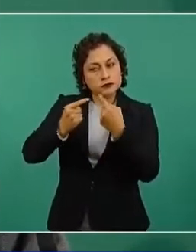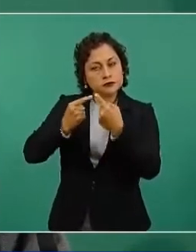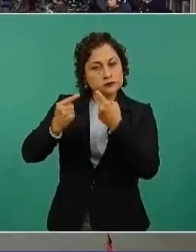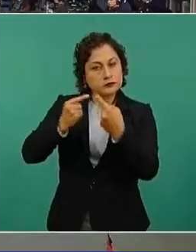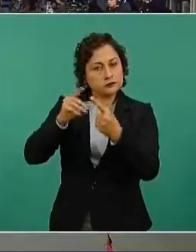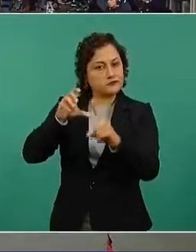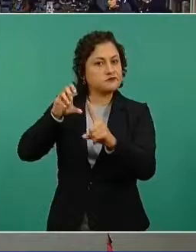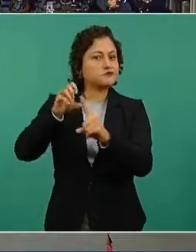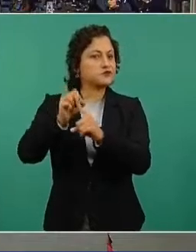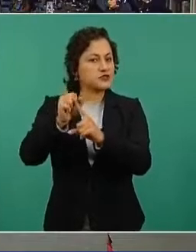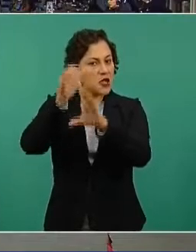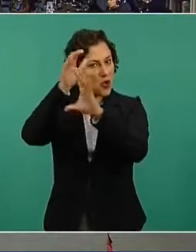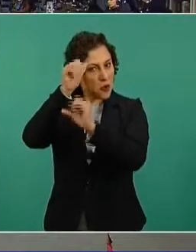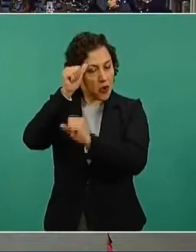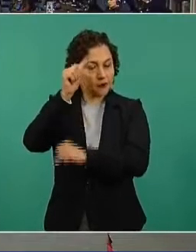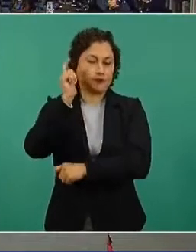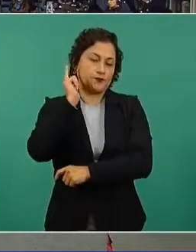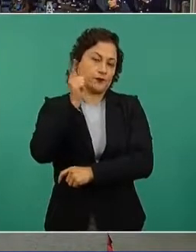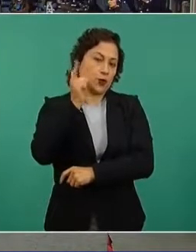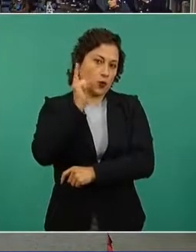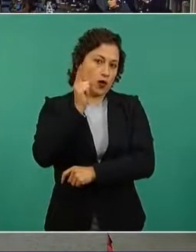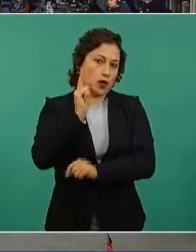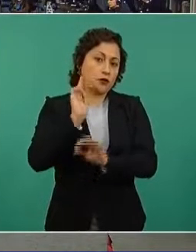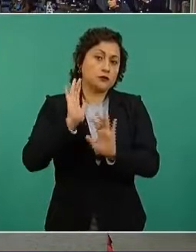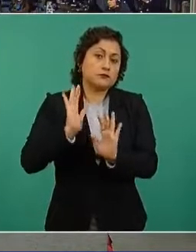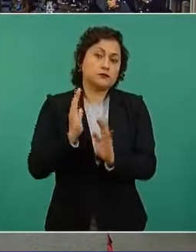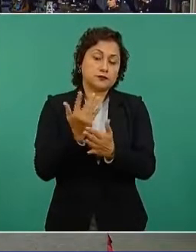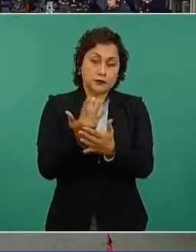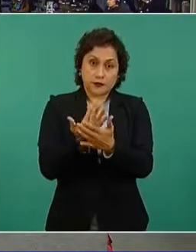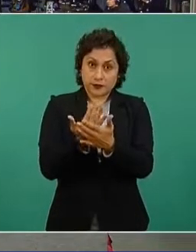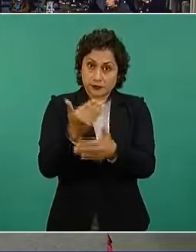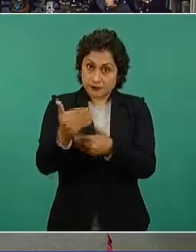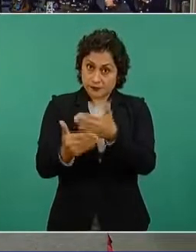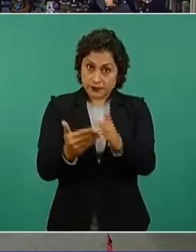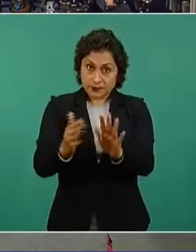pero vamos a esperarnos todavía. Gracias, presidente. Dos asuntos.